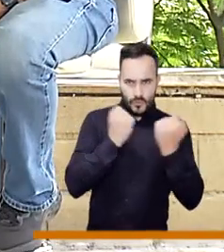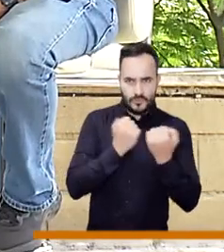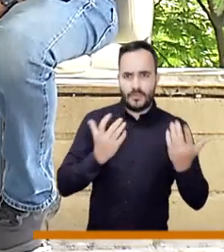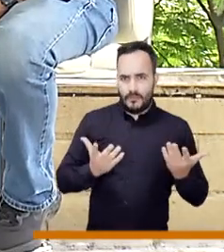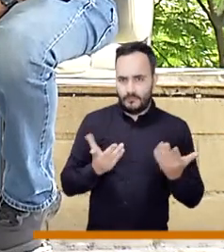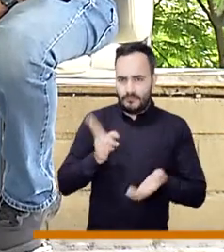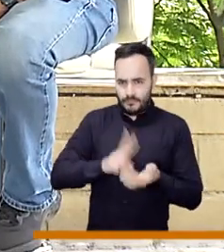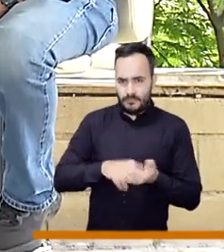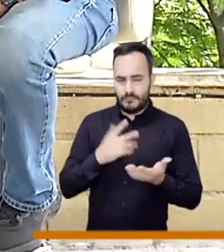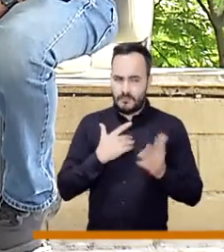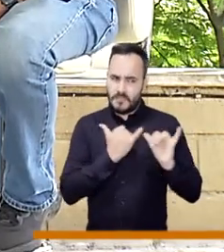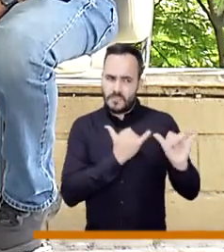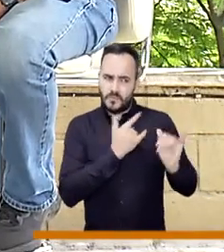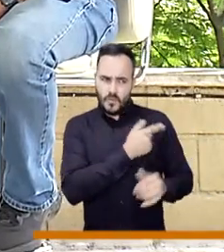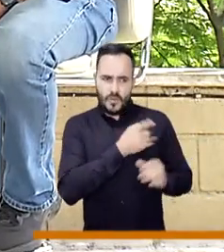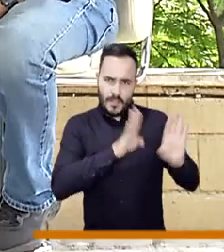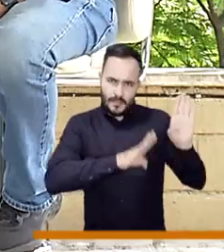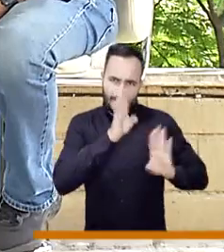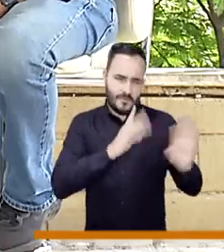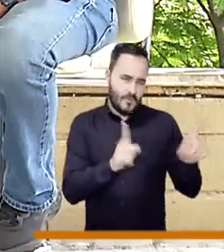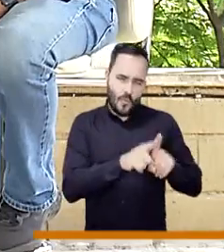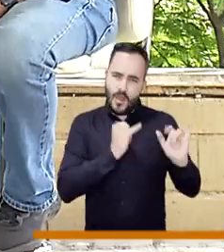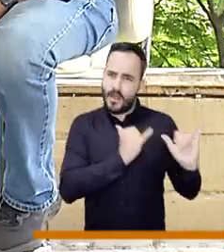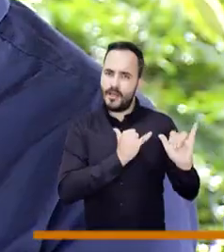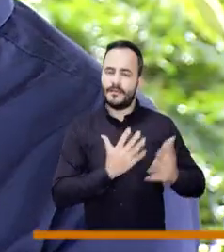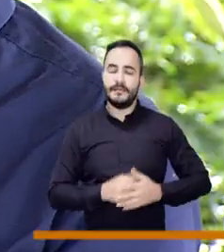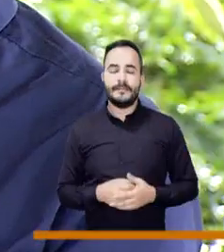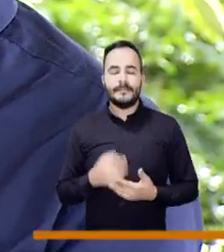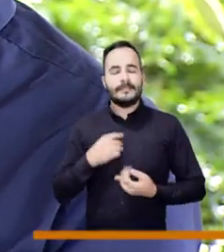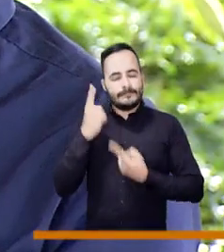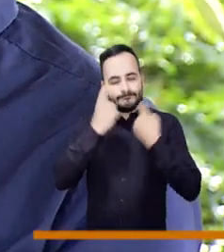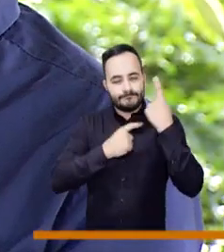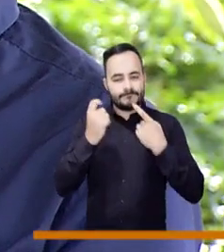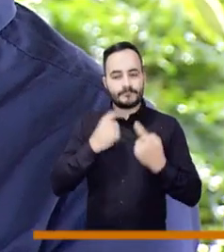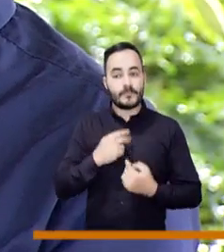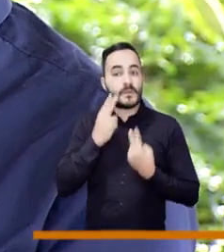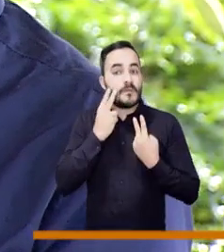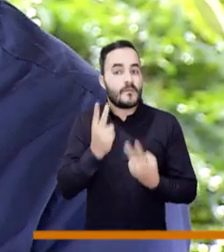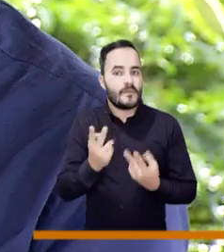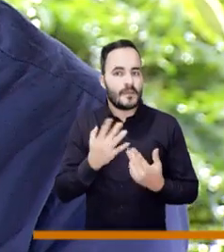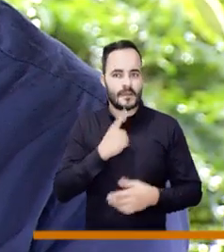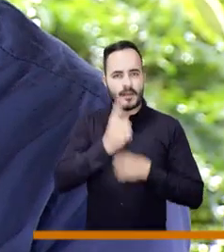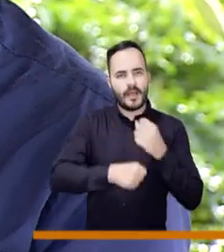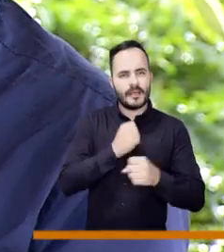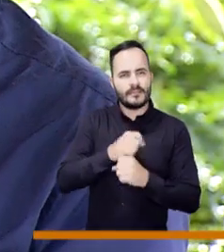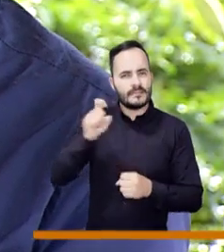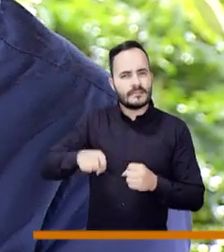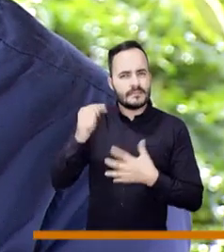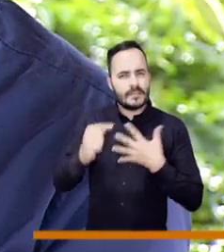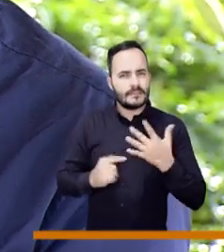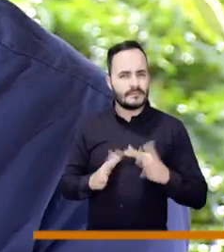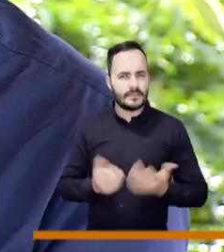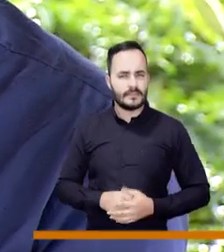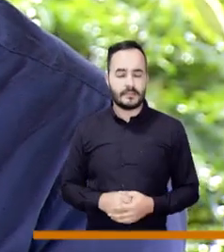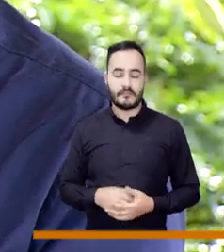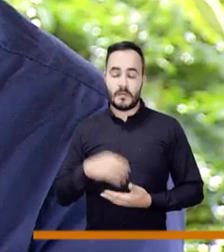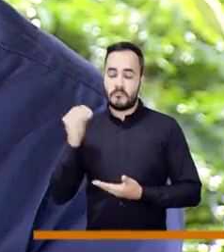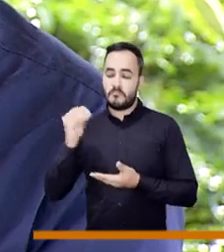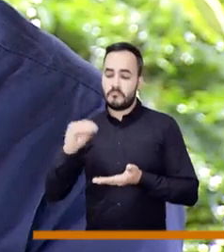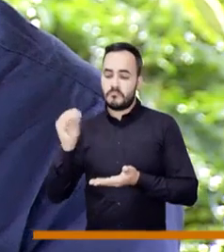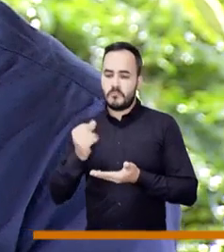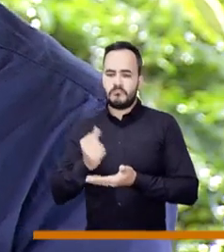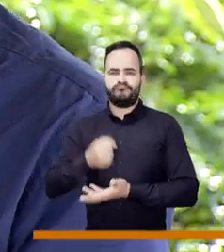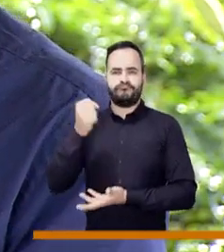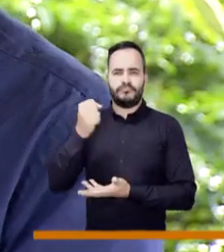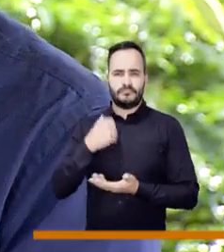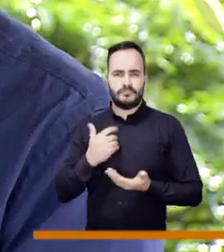candidato, y Carlos también, tenemos que mirar qué va a necesitar también la ciudad del año entrante. Porque no puede ser un